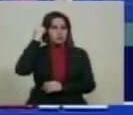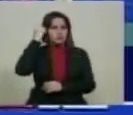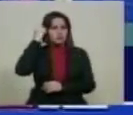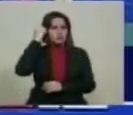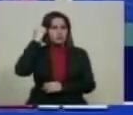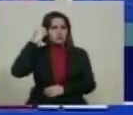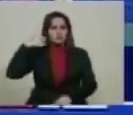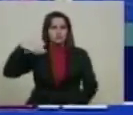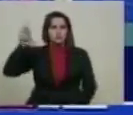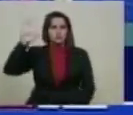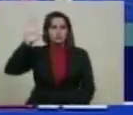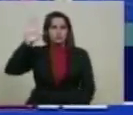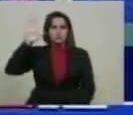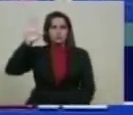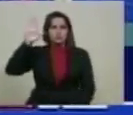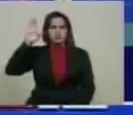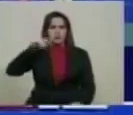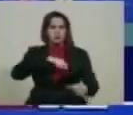levanten su corazón